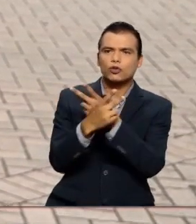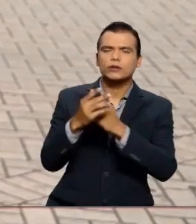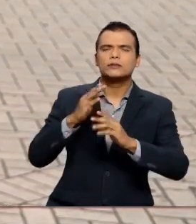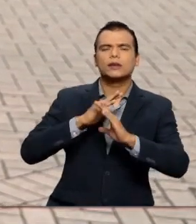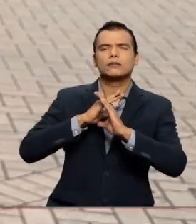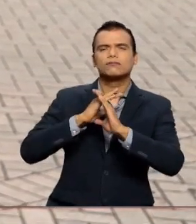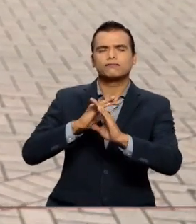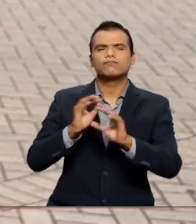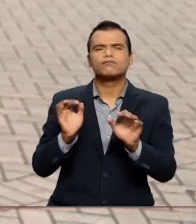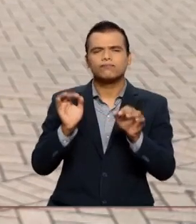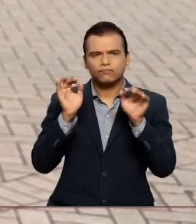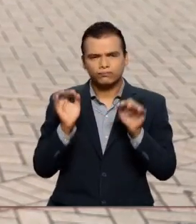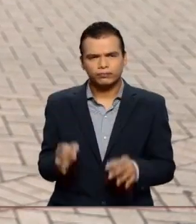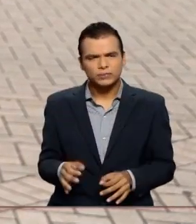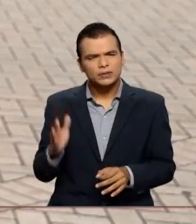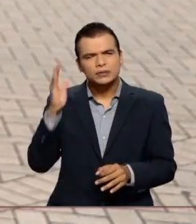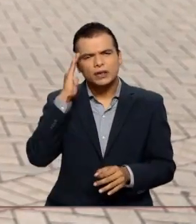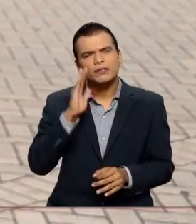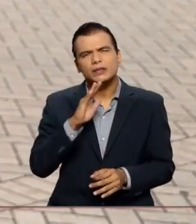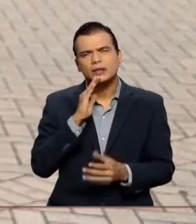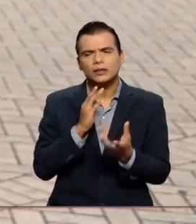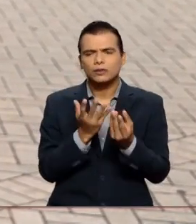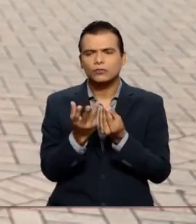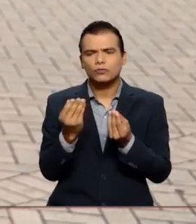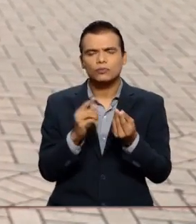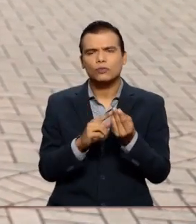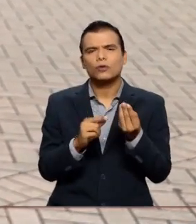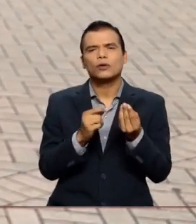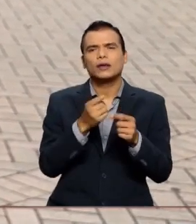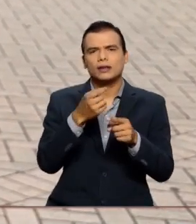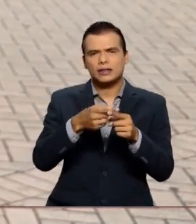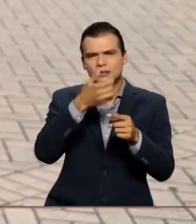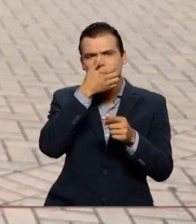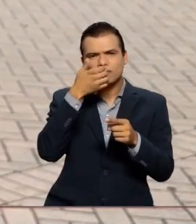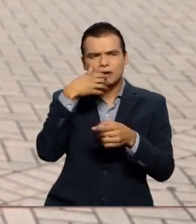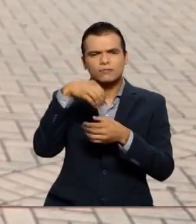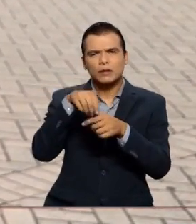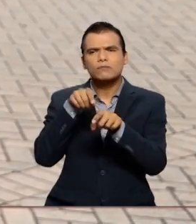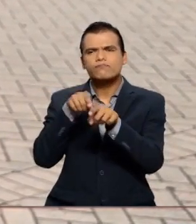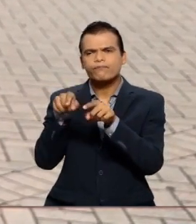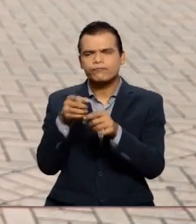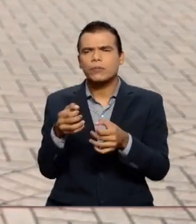de grupos armados como los frentes de las disidencias de las FARC que operan en